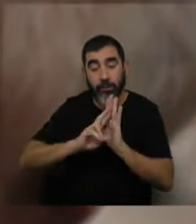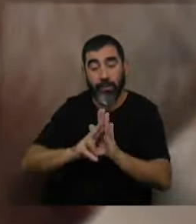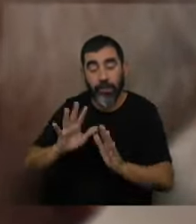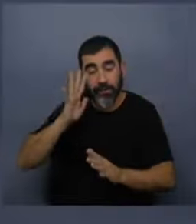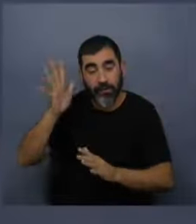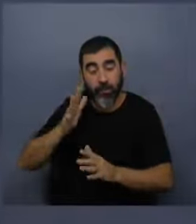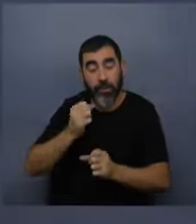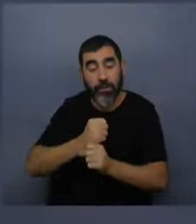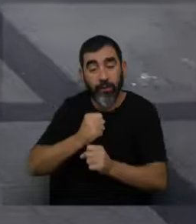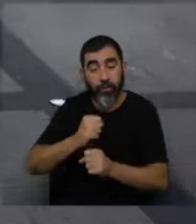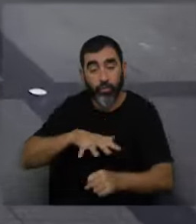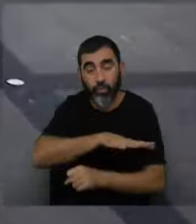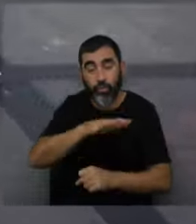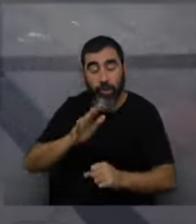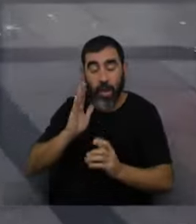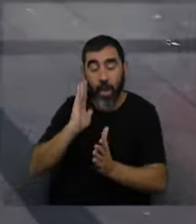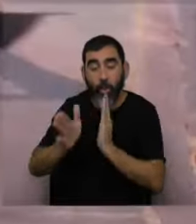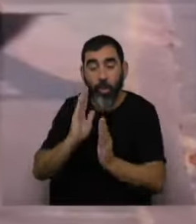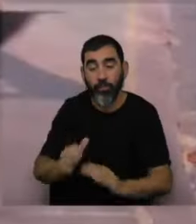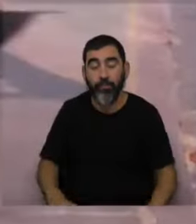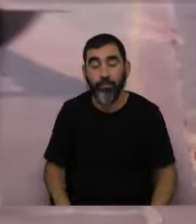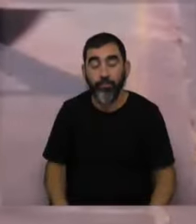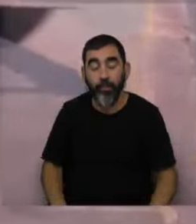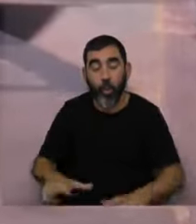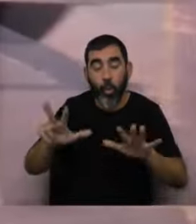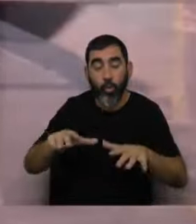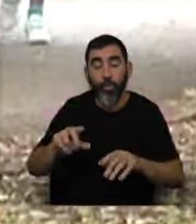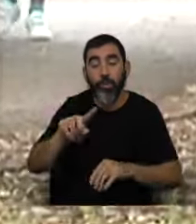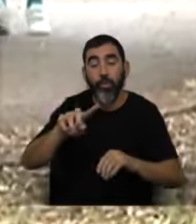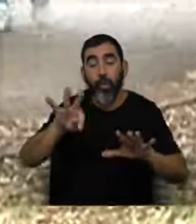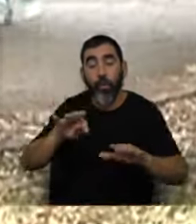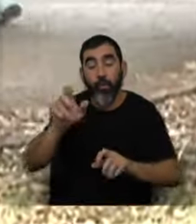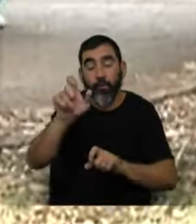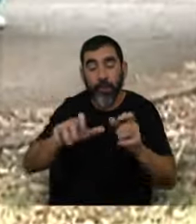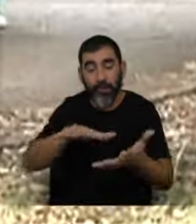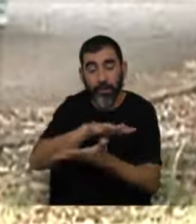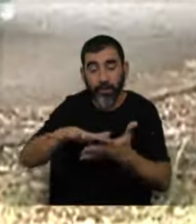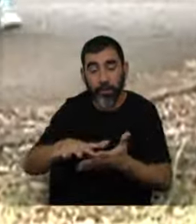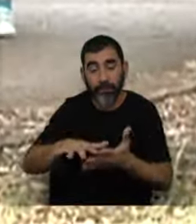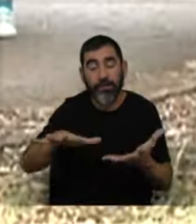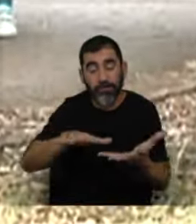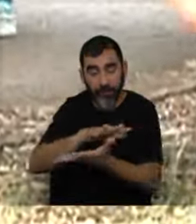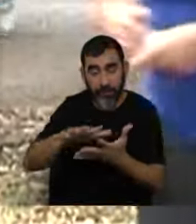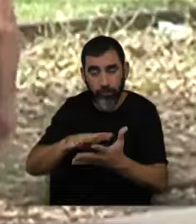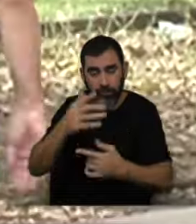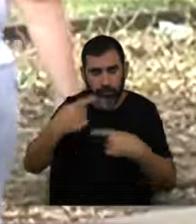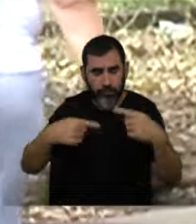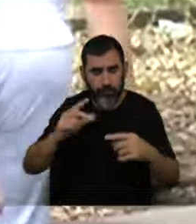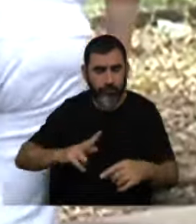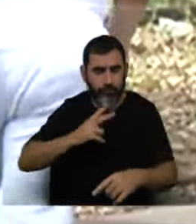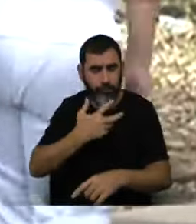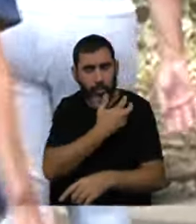psicología trabajo social y abogacía en 8 meses se atendieron 190 casos existiendo situaciones en todos los estratos